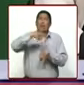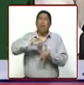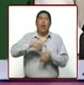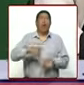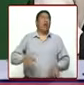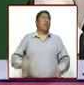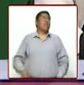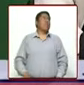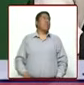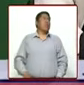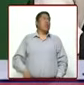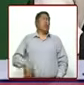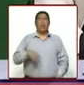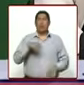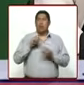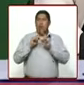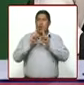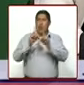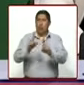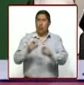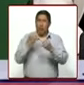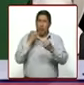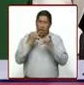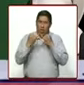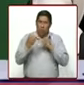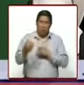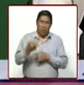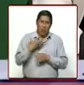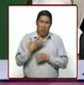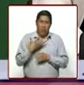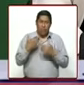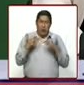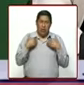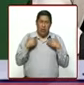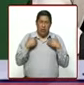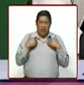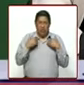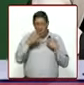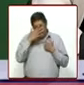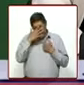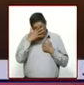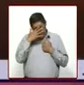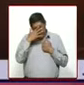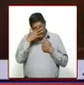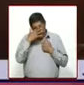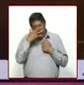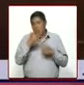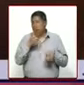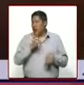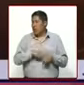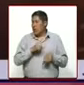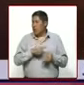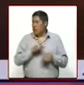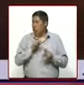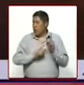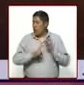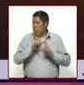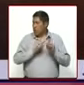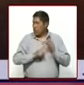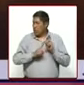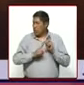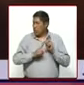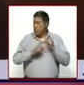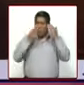Bueno, las informaciones que hemos tenido hasta el momento, algunas